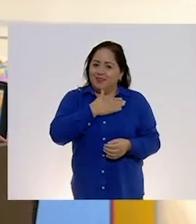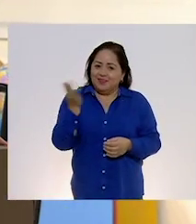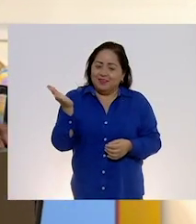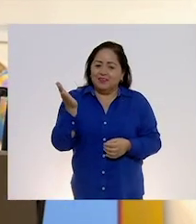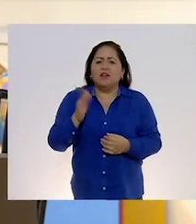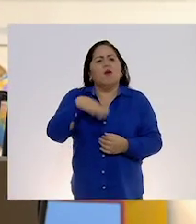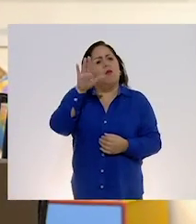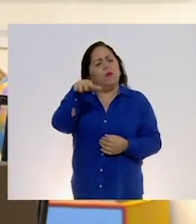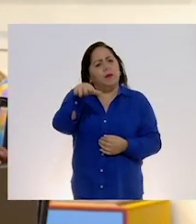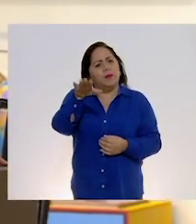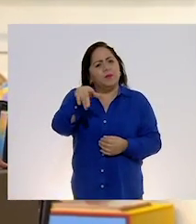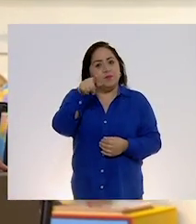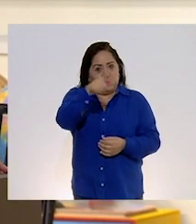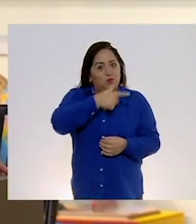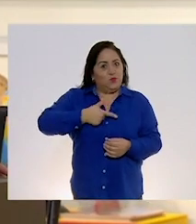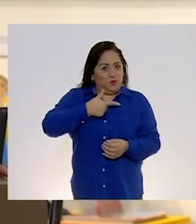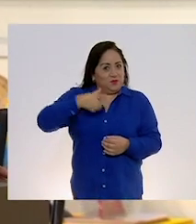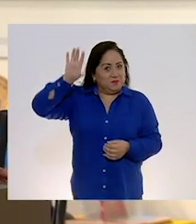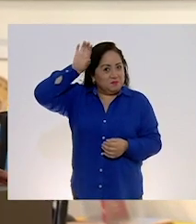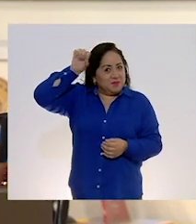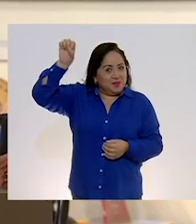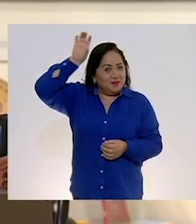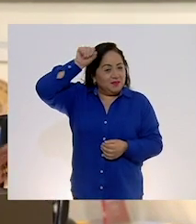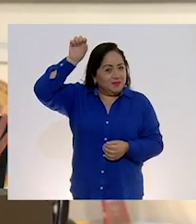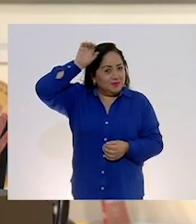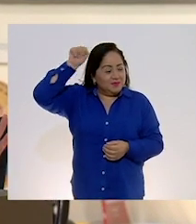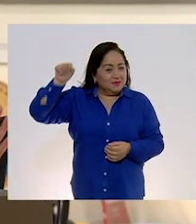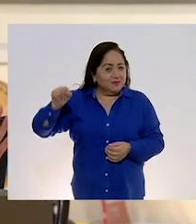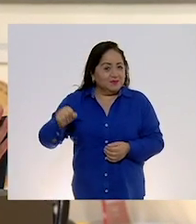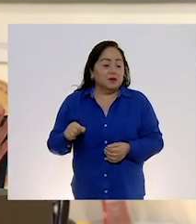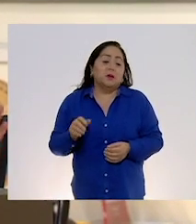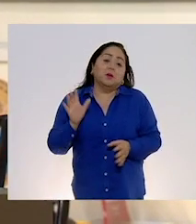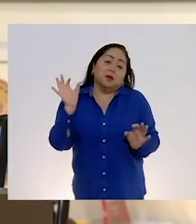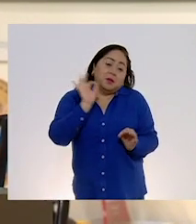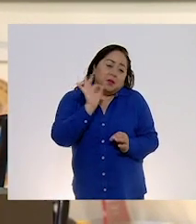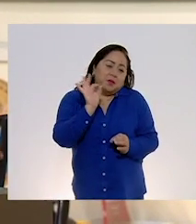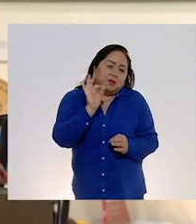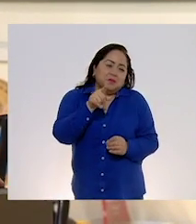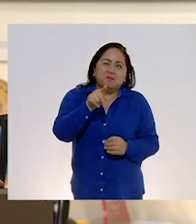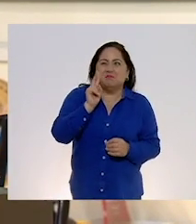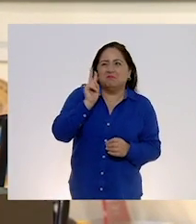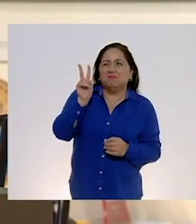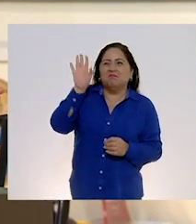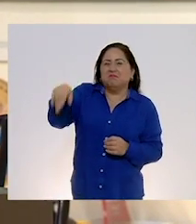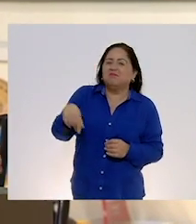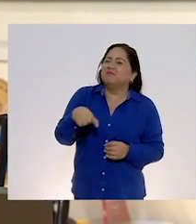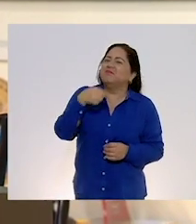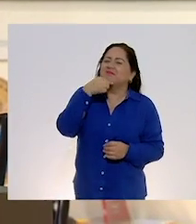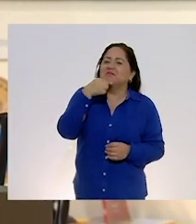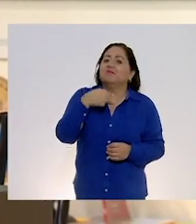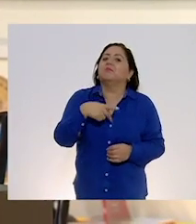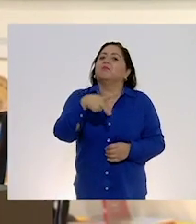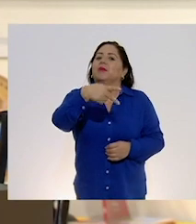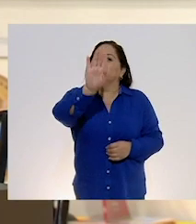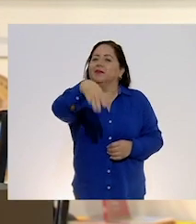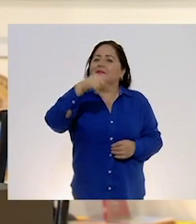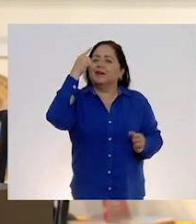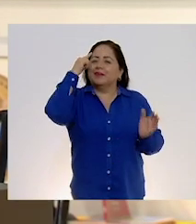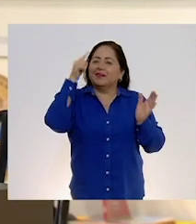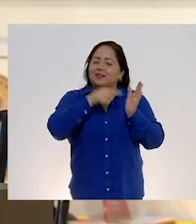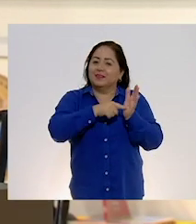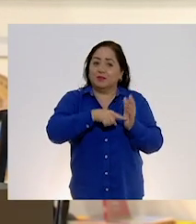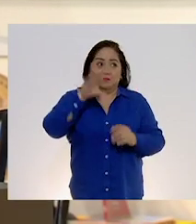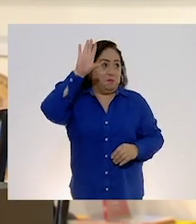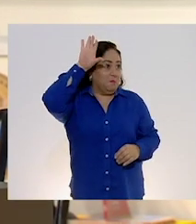Oigan, ¿les gustan los payasos? Tal vez les parezcan muy infantiles, pero ¿qué creen? Tanto los